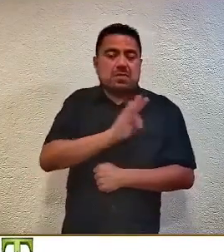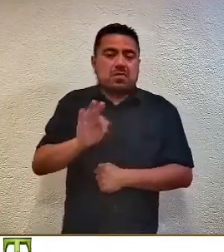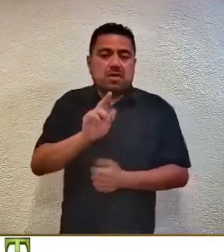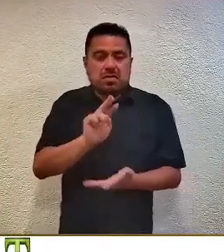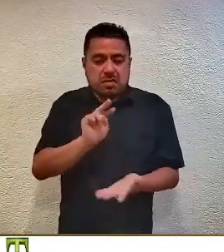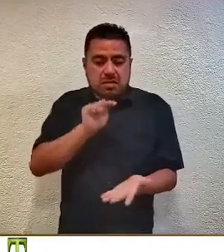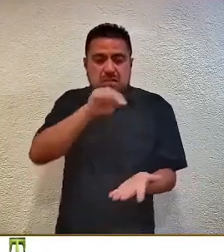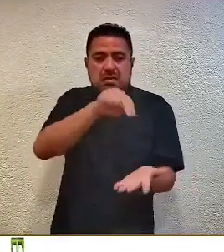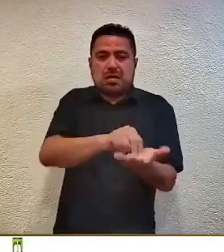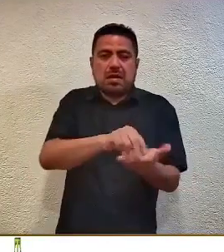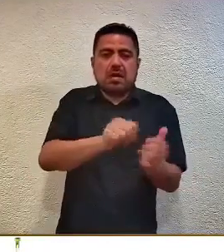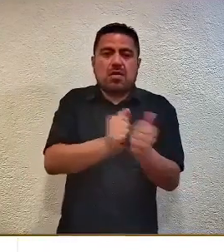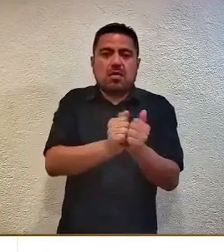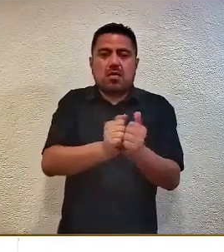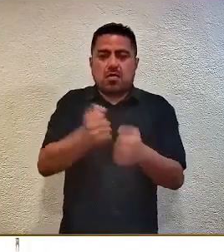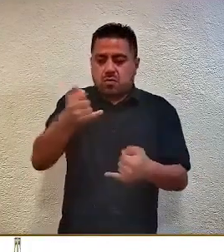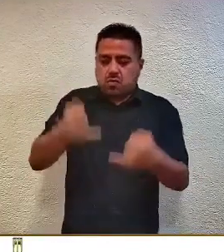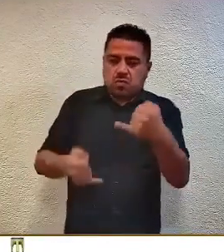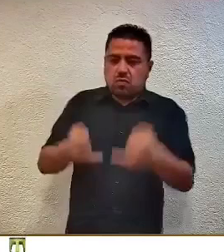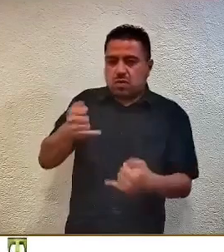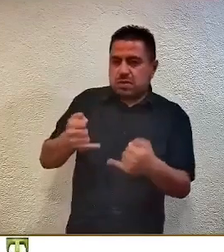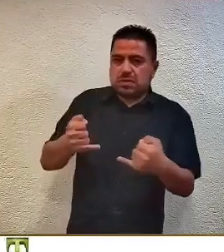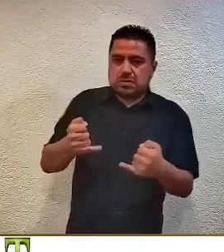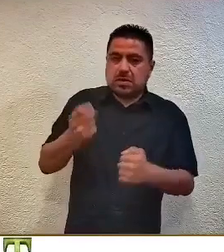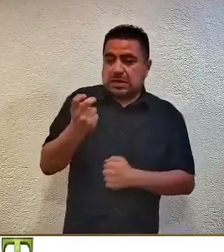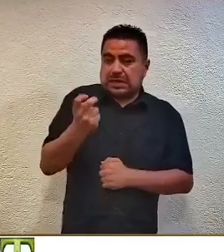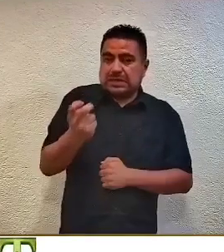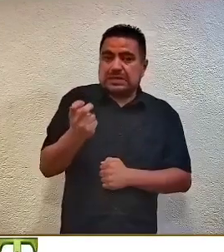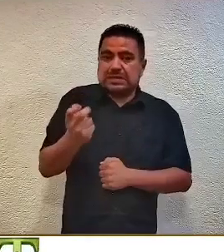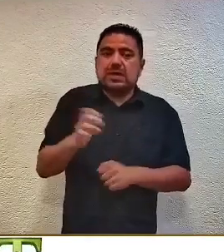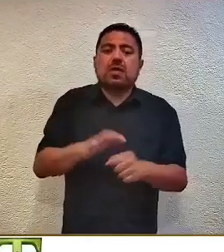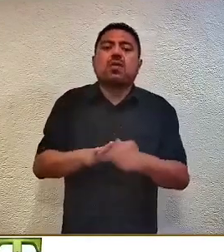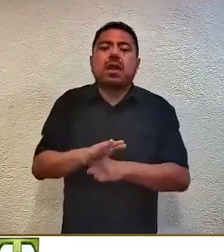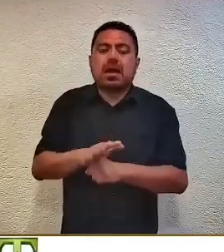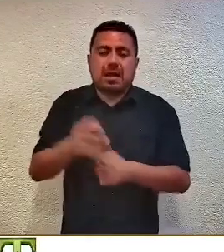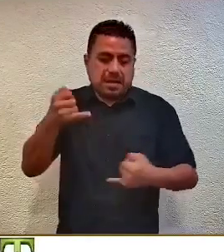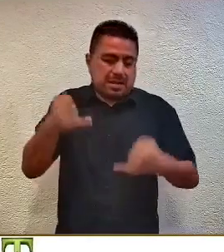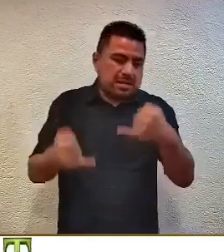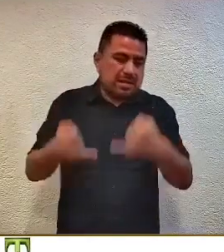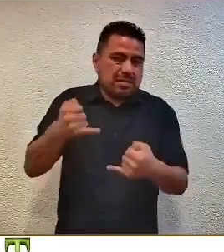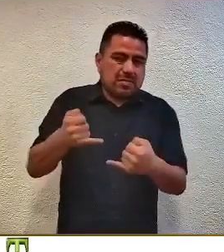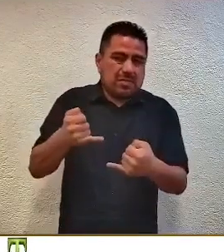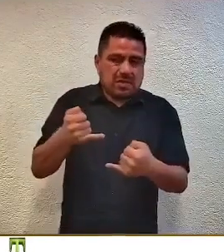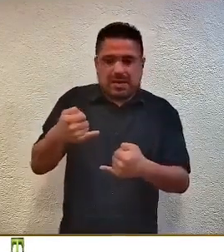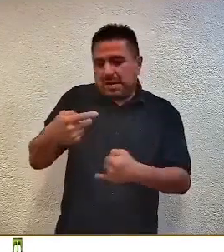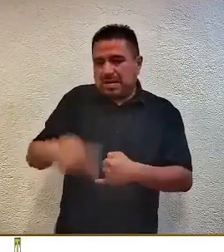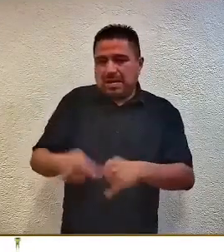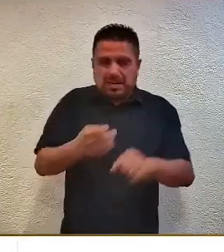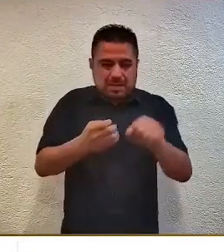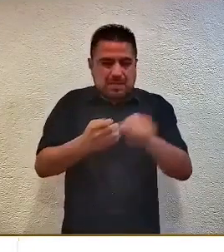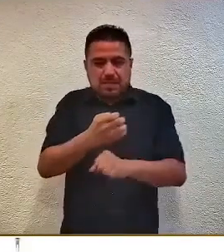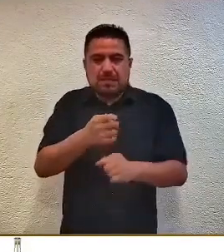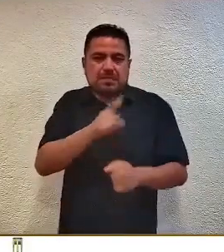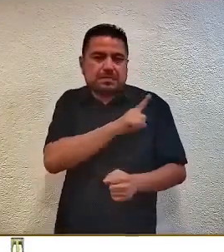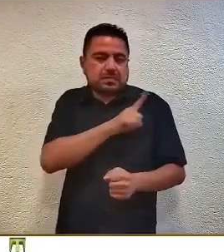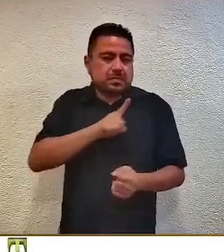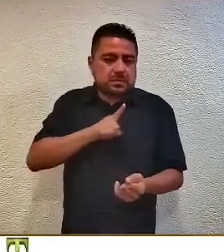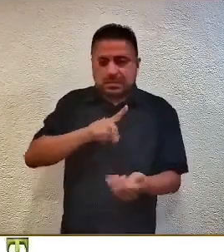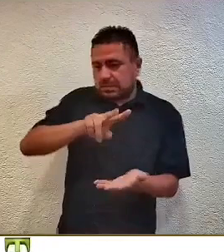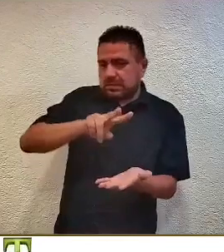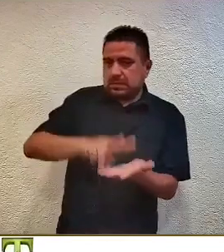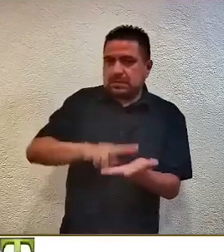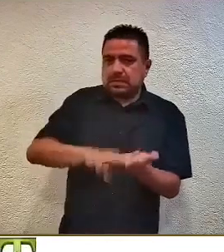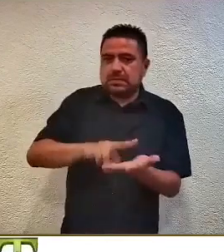comparecer a dicho juicio. Esto es, el tribunal local deberá verificar que